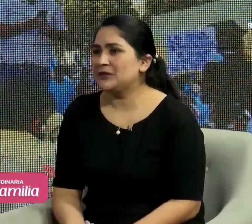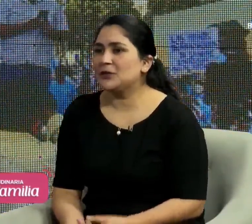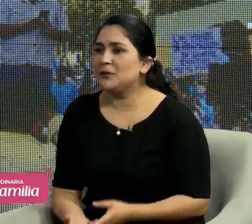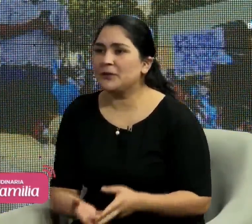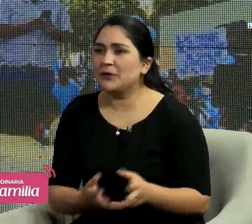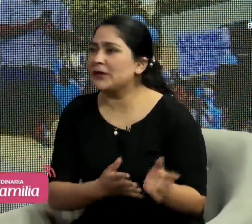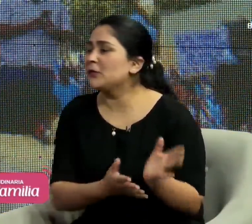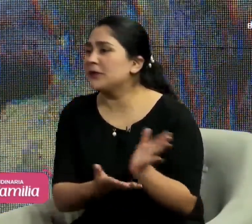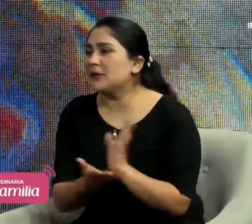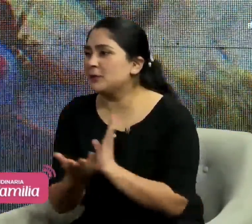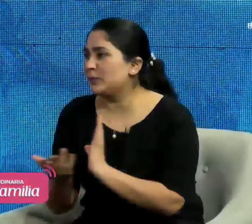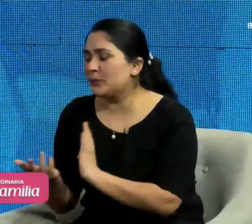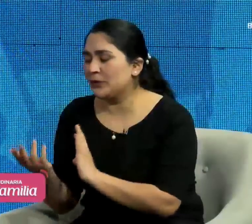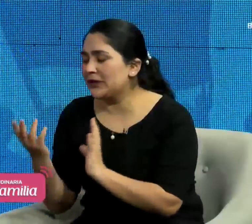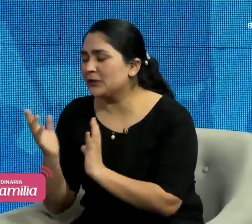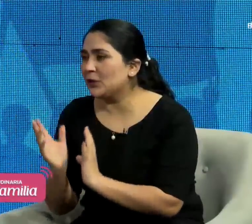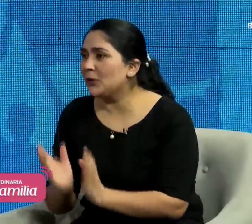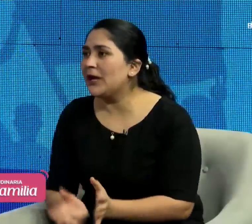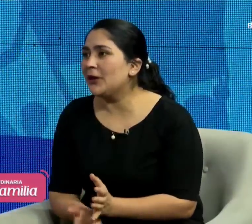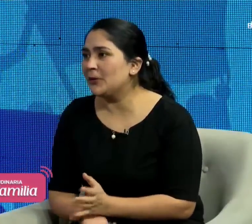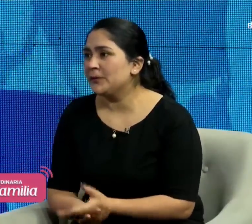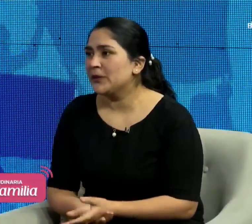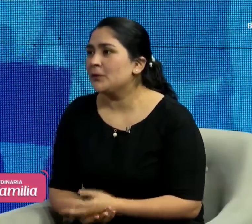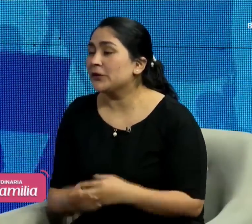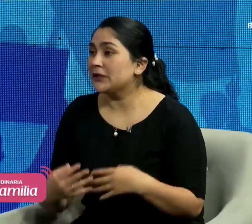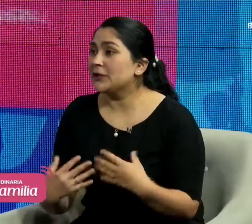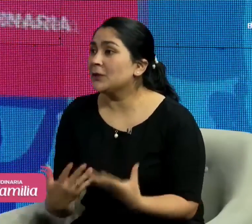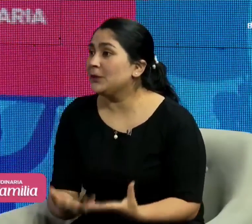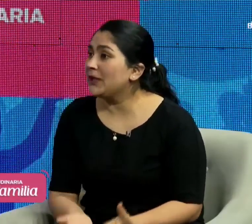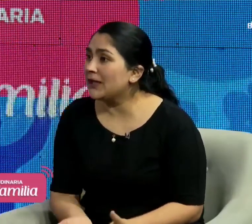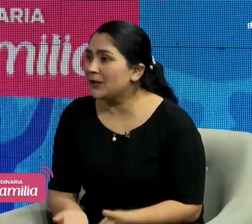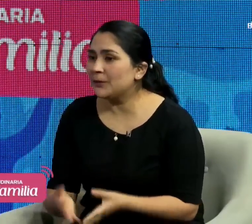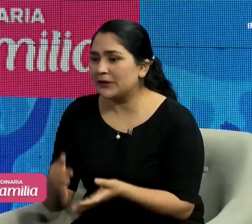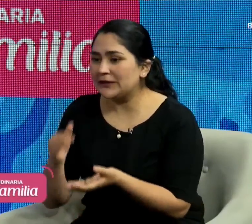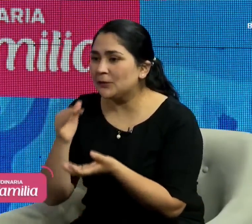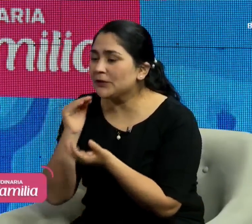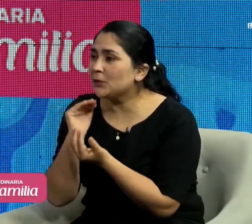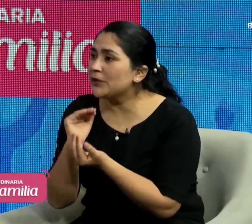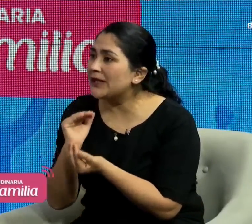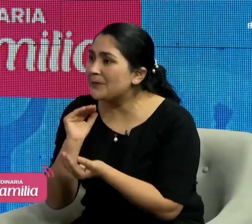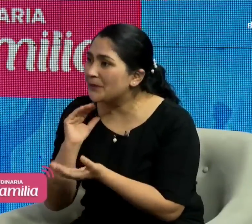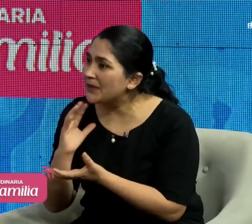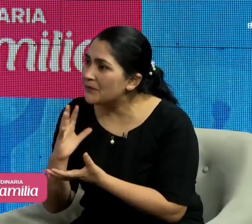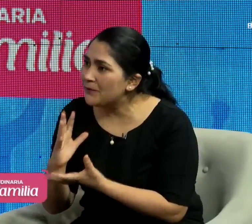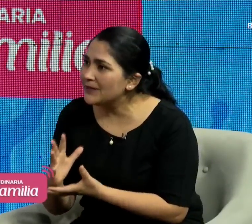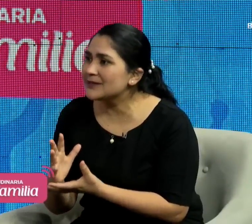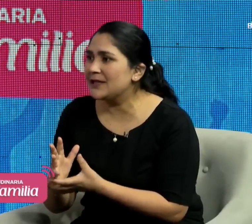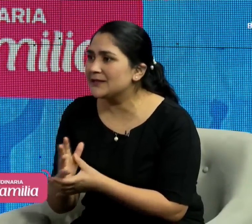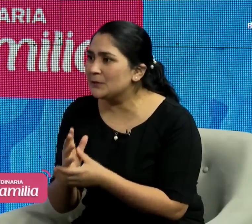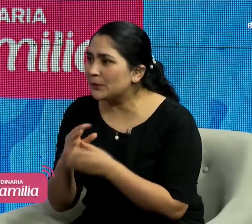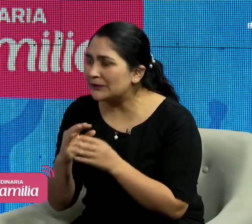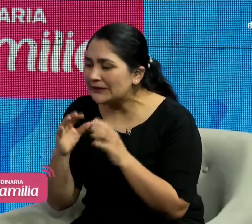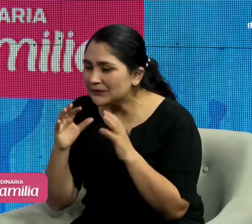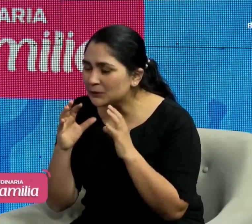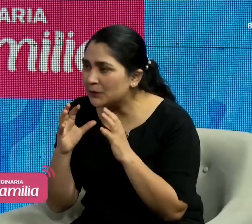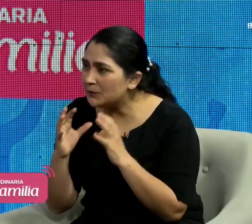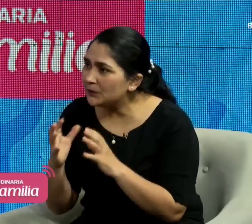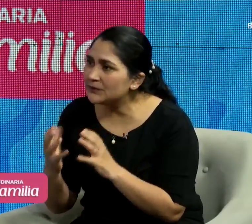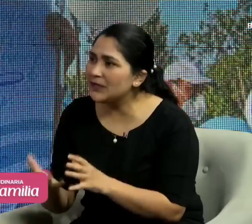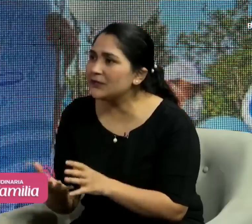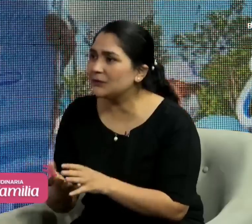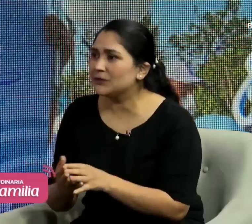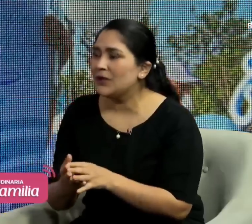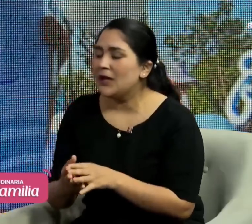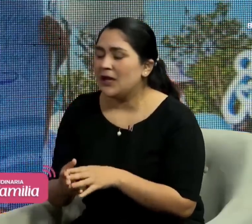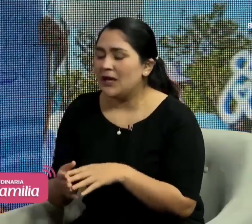O sea, yo, por ejemplo, cargo a mi hija con ella a todo lado, porque quiero cuidarla, porque tenemos que cuidar la primera infancia, es importante sus